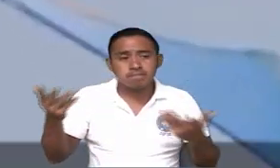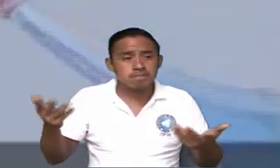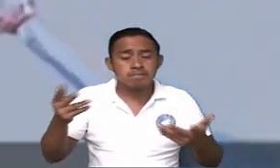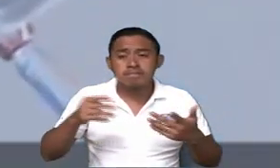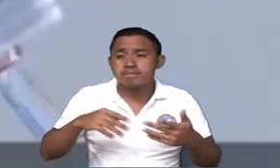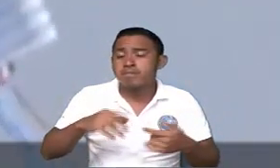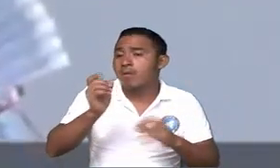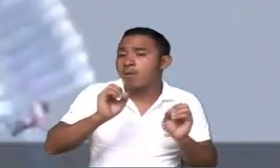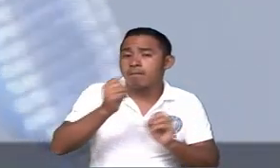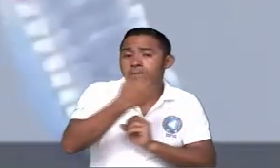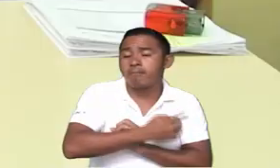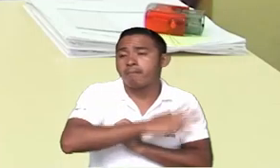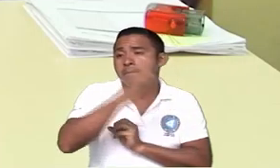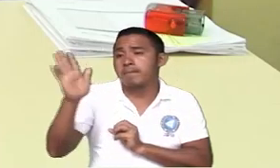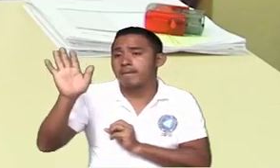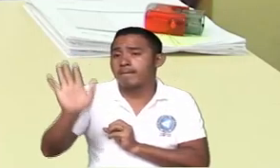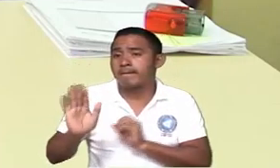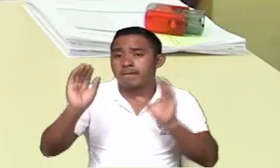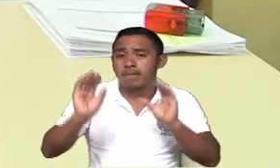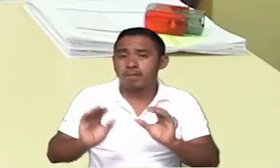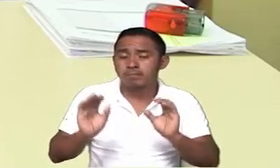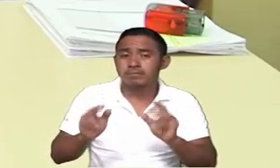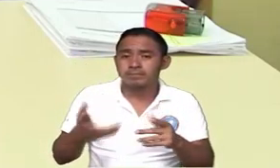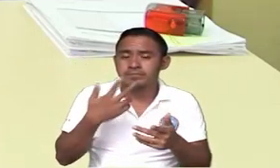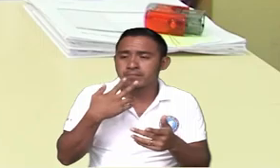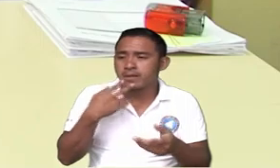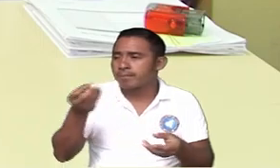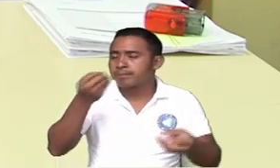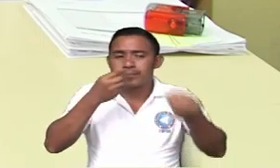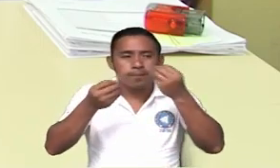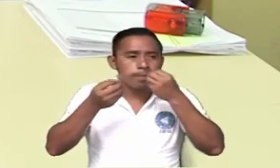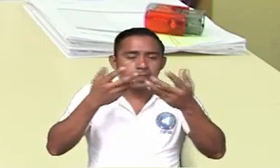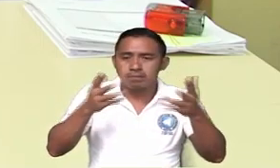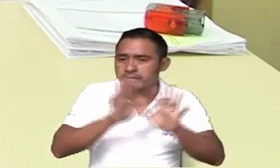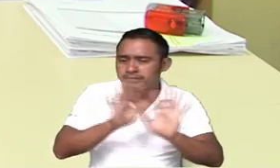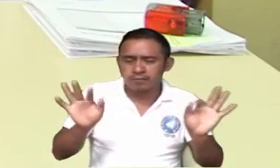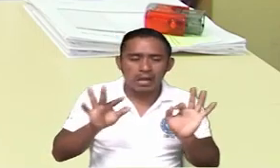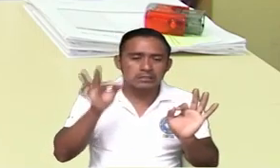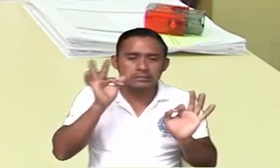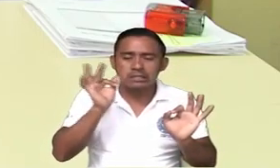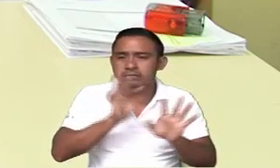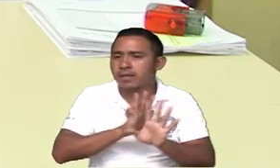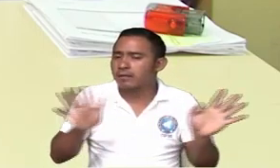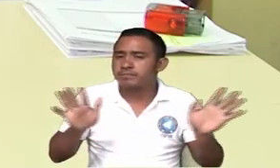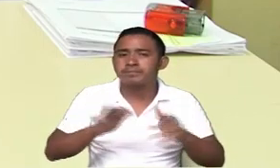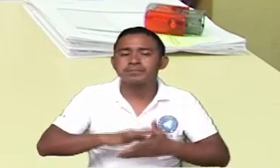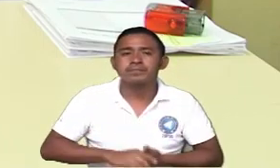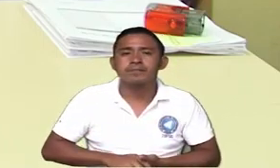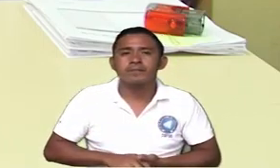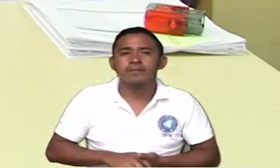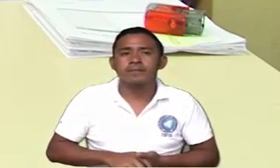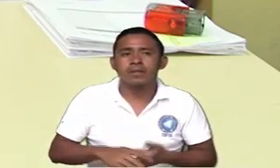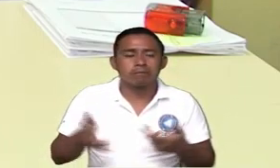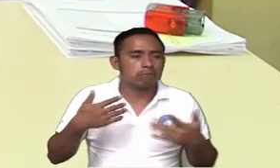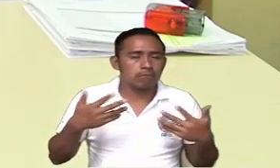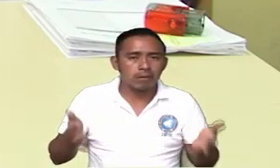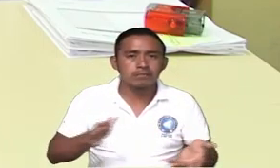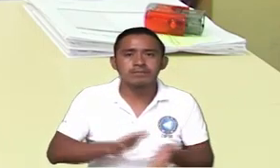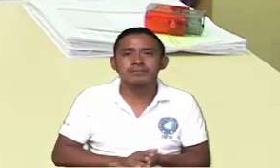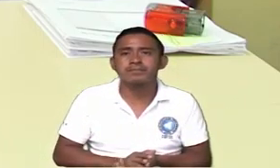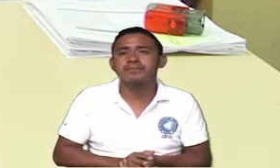de la 1 a las 5 de la tarde sin probar nada, sin masticar un chicle, sin comer un caramelo, sin tomar agua, sin tomarnos